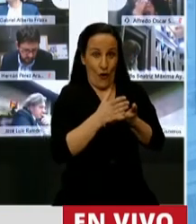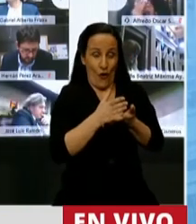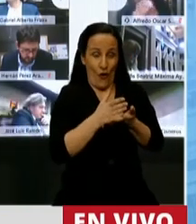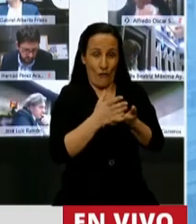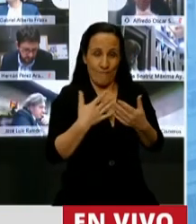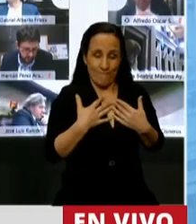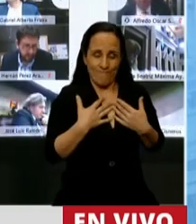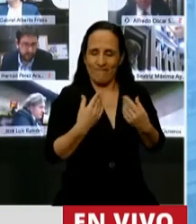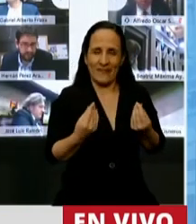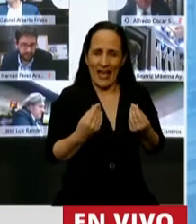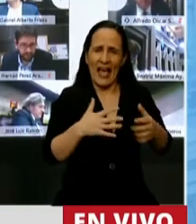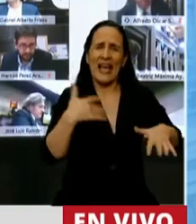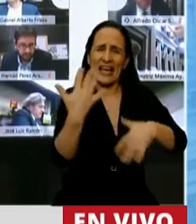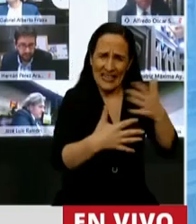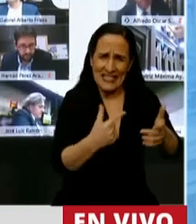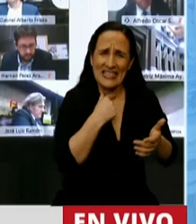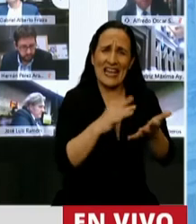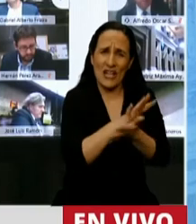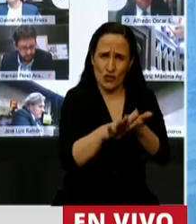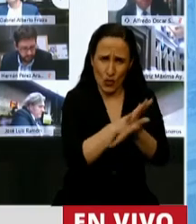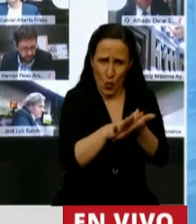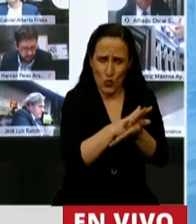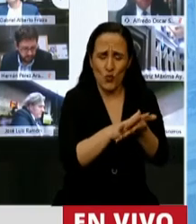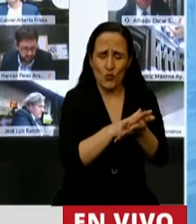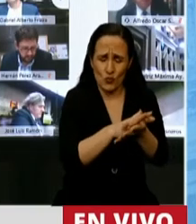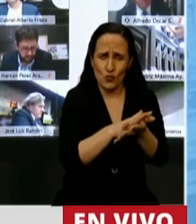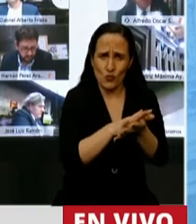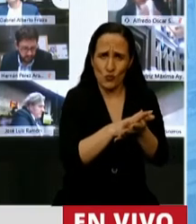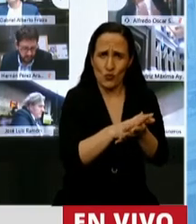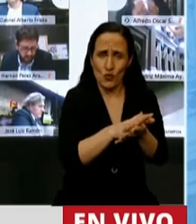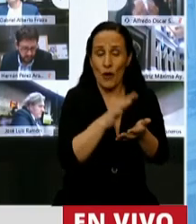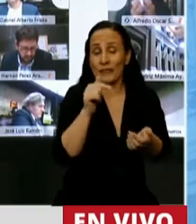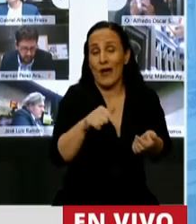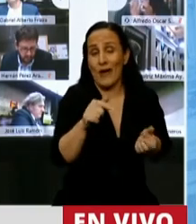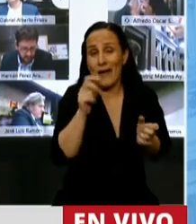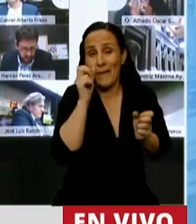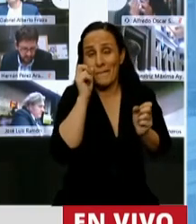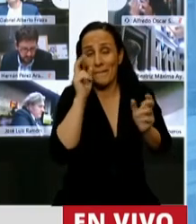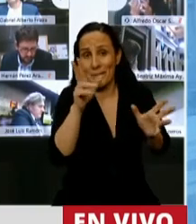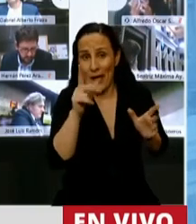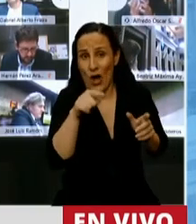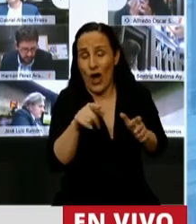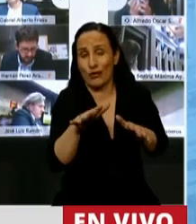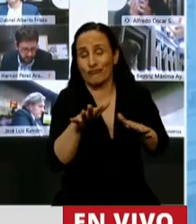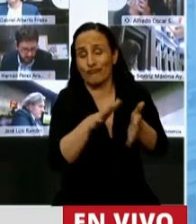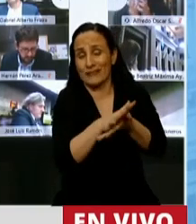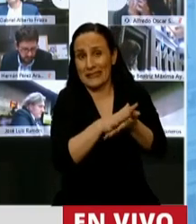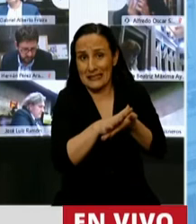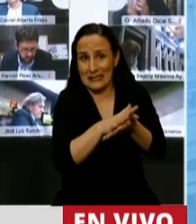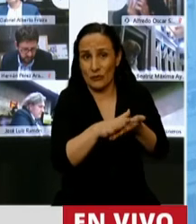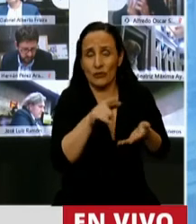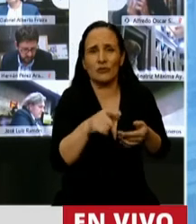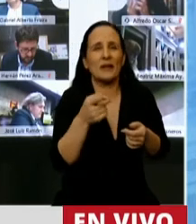por salir de esta crisis donde ahora se agrega esta otra situación del bimonetarismo que me parece